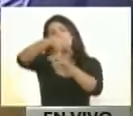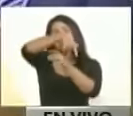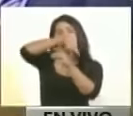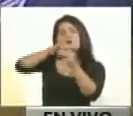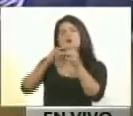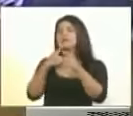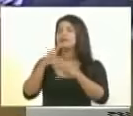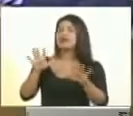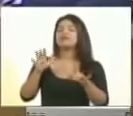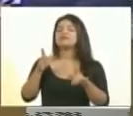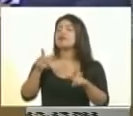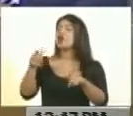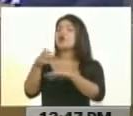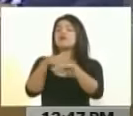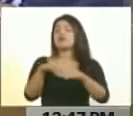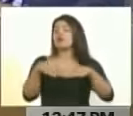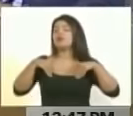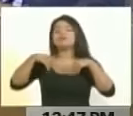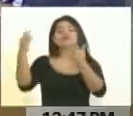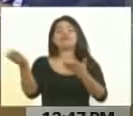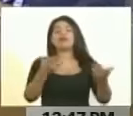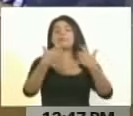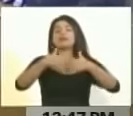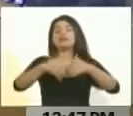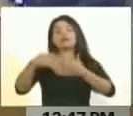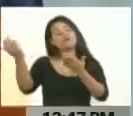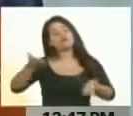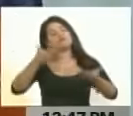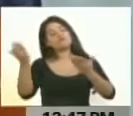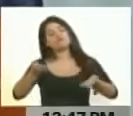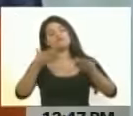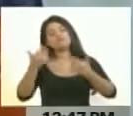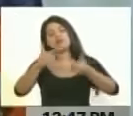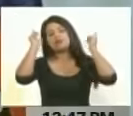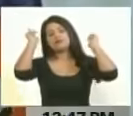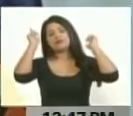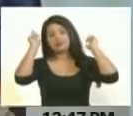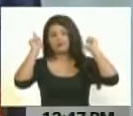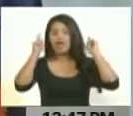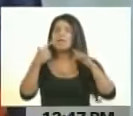Y los pueblos le están enviando un mensaje muy claro. Los trabajadores están enviando